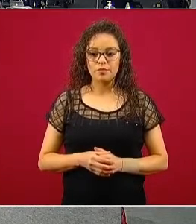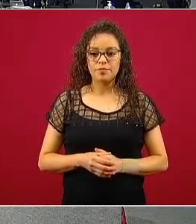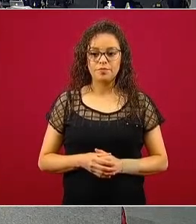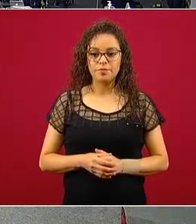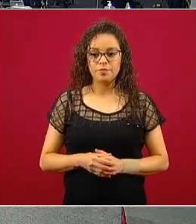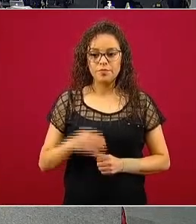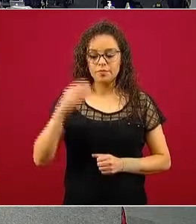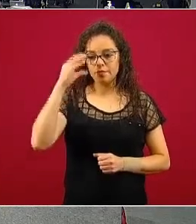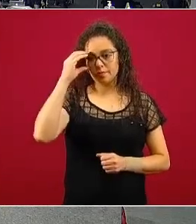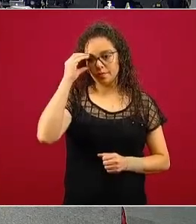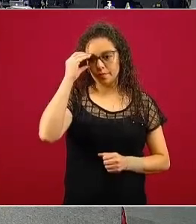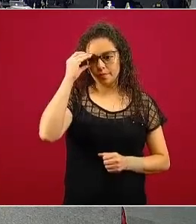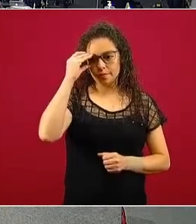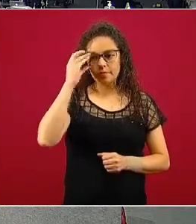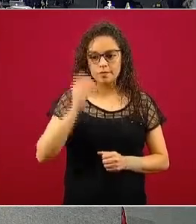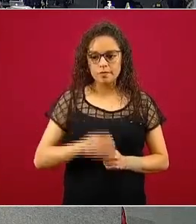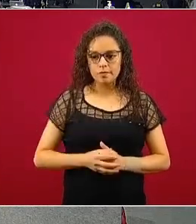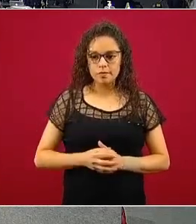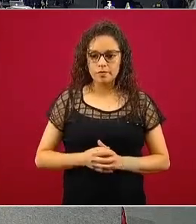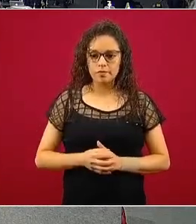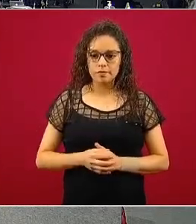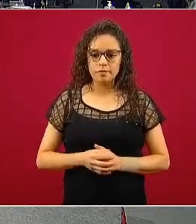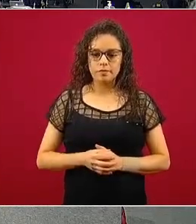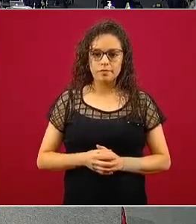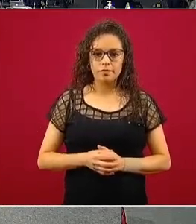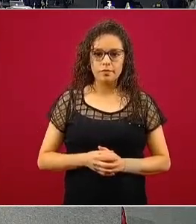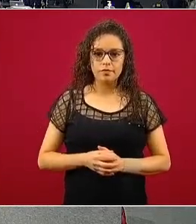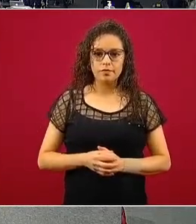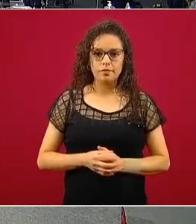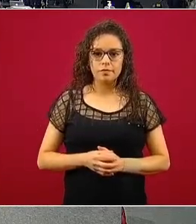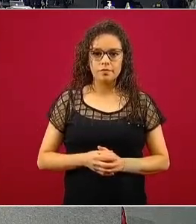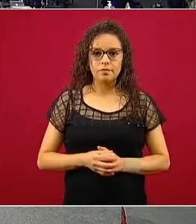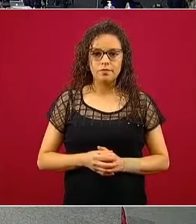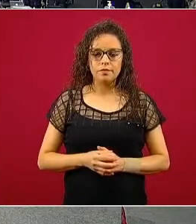Fernanda y Dulce, y luego usted, y luego usted.